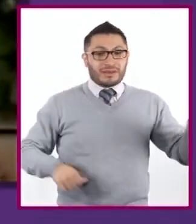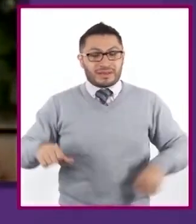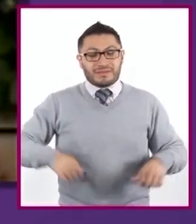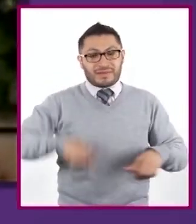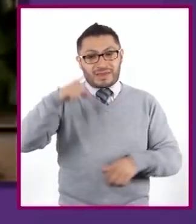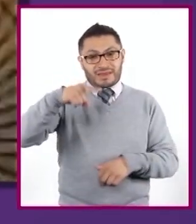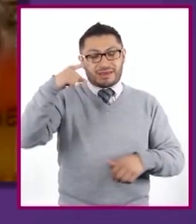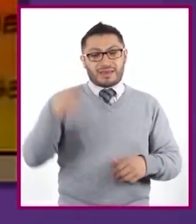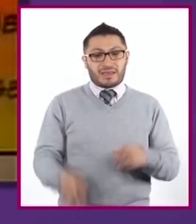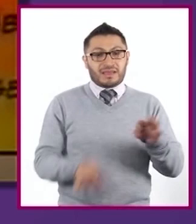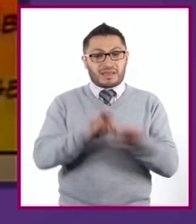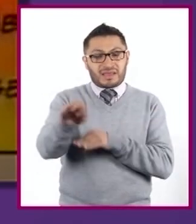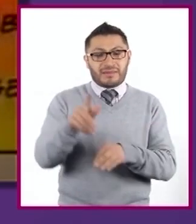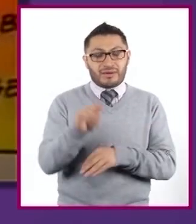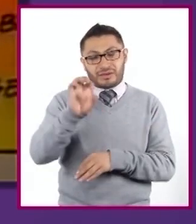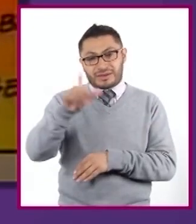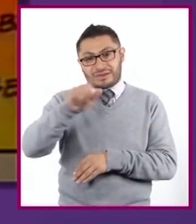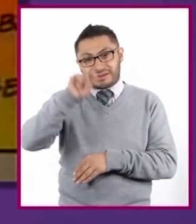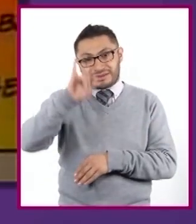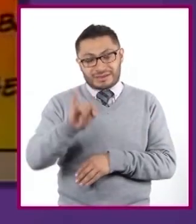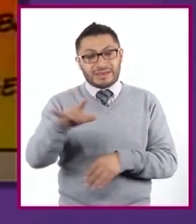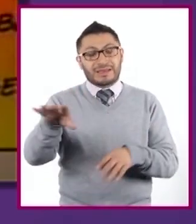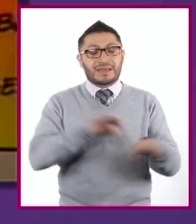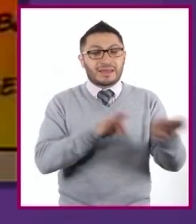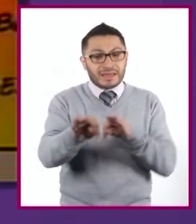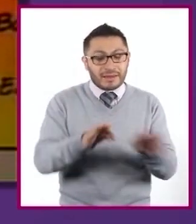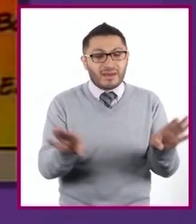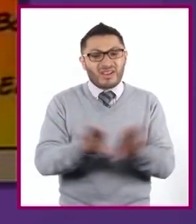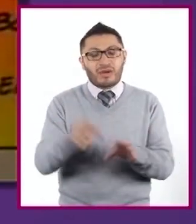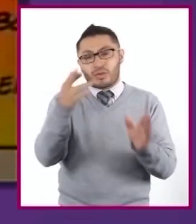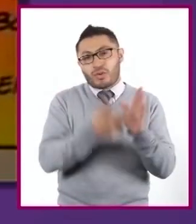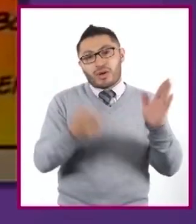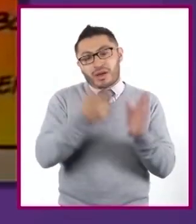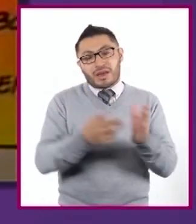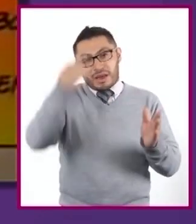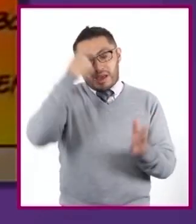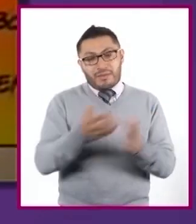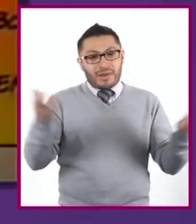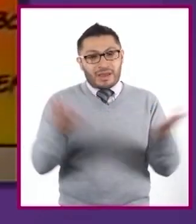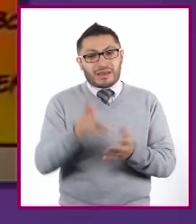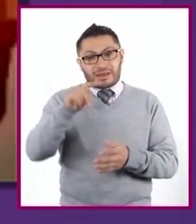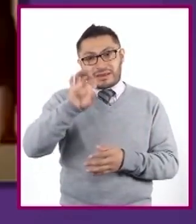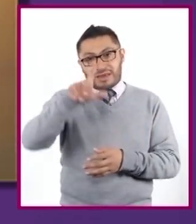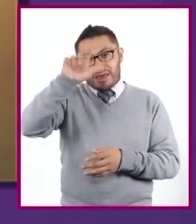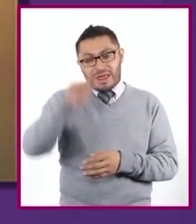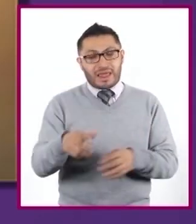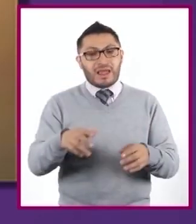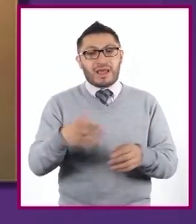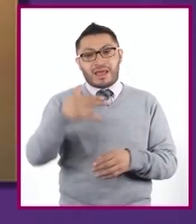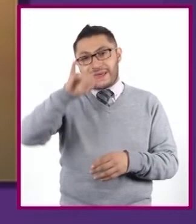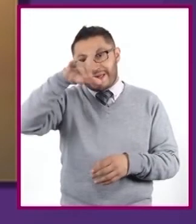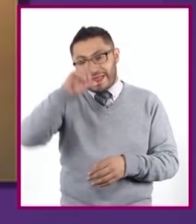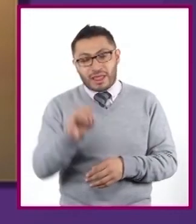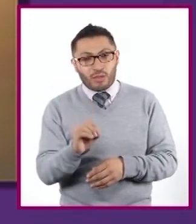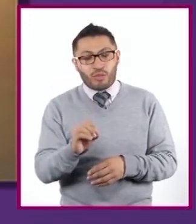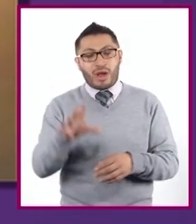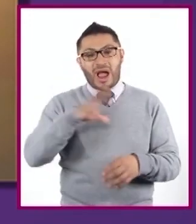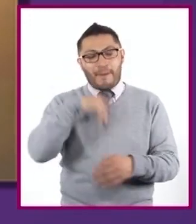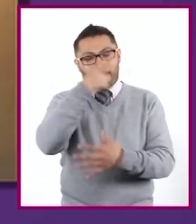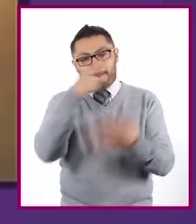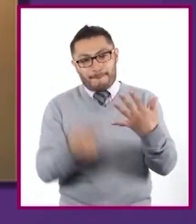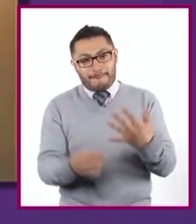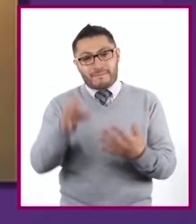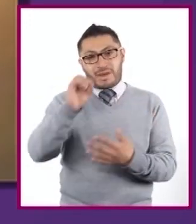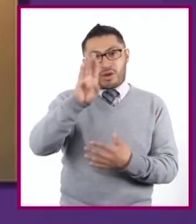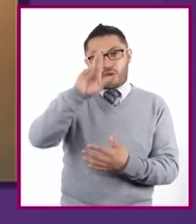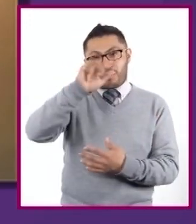trabajo textil. Los obrajes eran talleres dedicados a la producción de telas e hilos. Había de diferentes tipos. En los